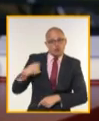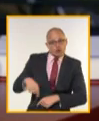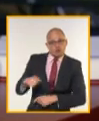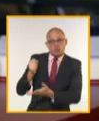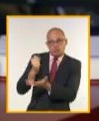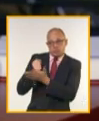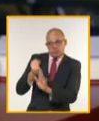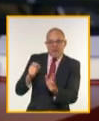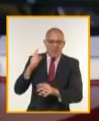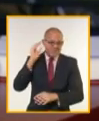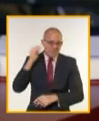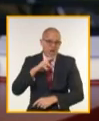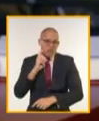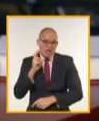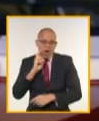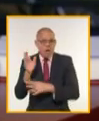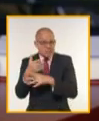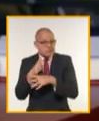varios idiomas: